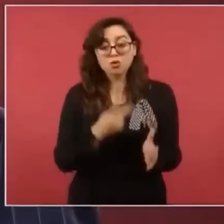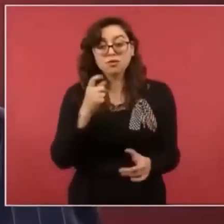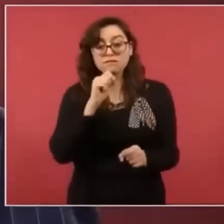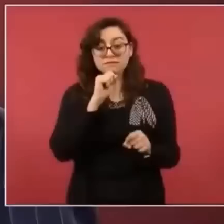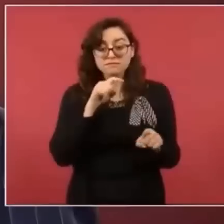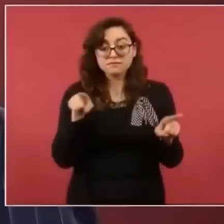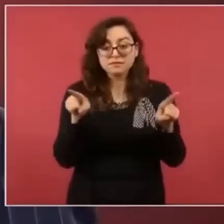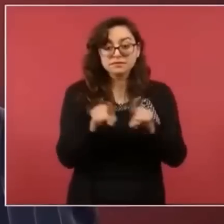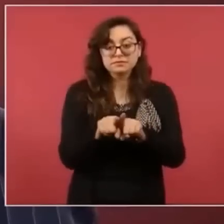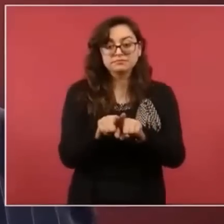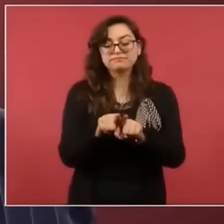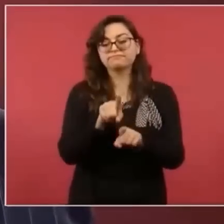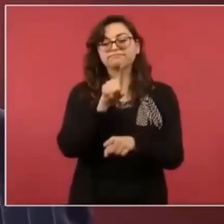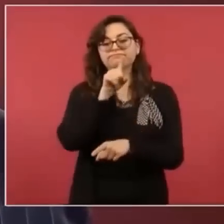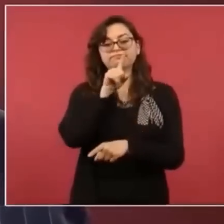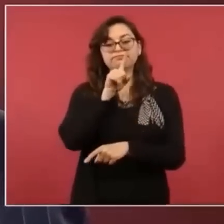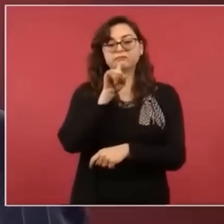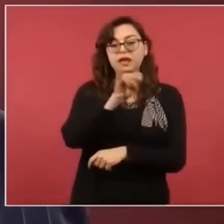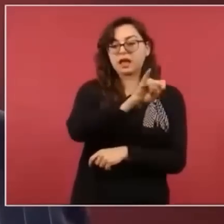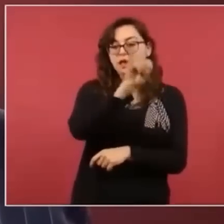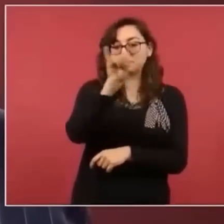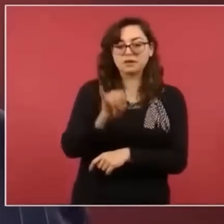estos hechos